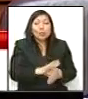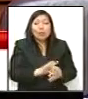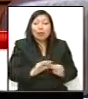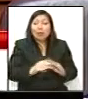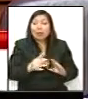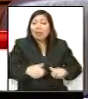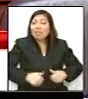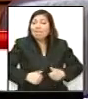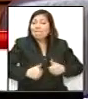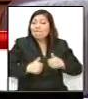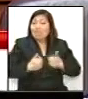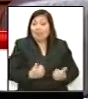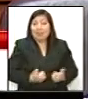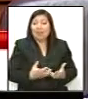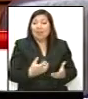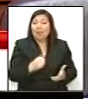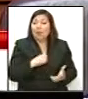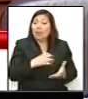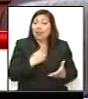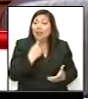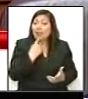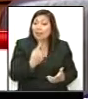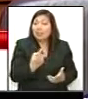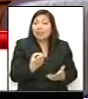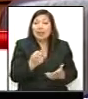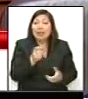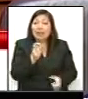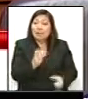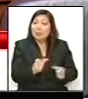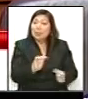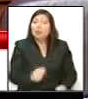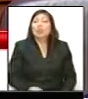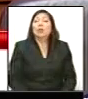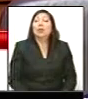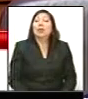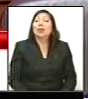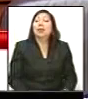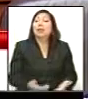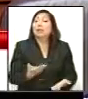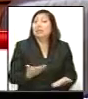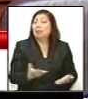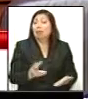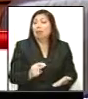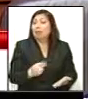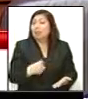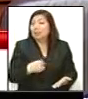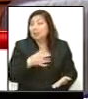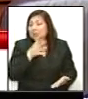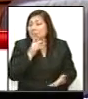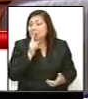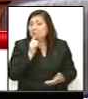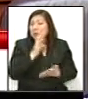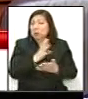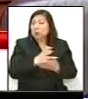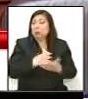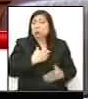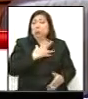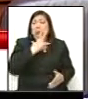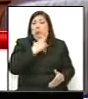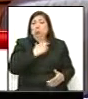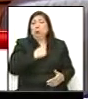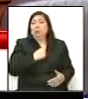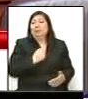Reyes. Y yo quiero decirles algo a aquellas personas que quizás No sé si por egoísmos o